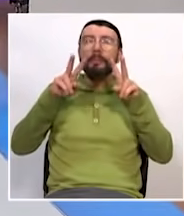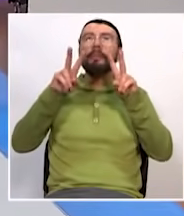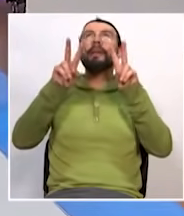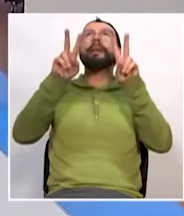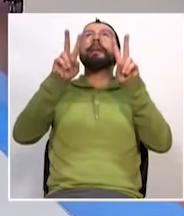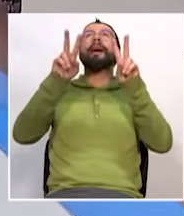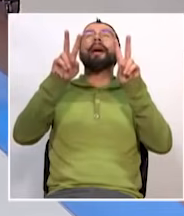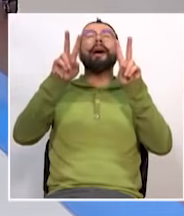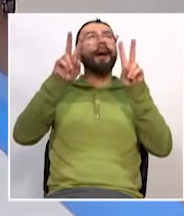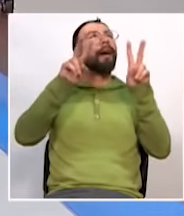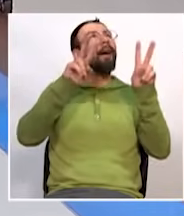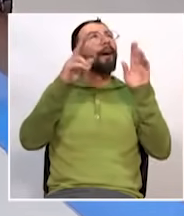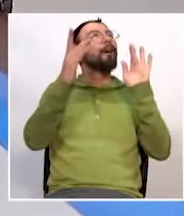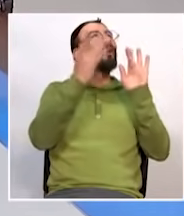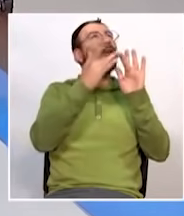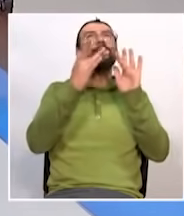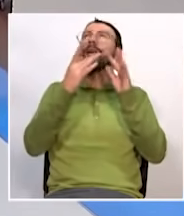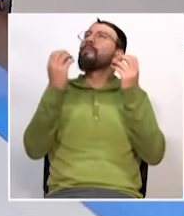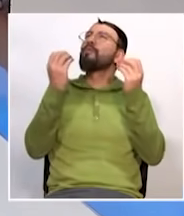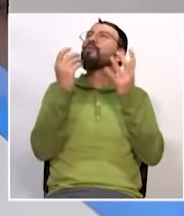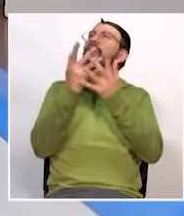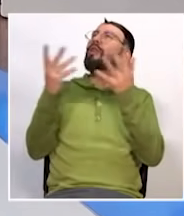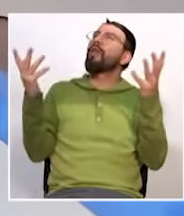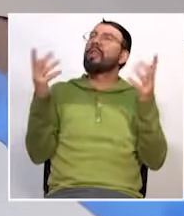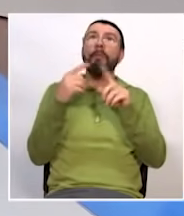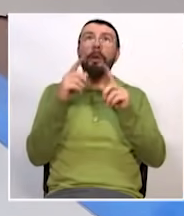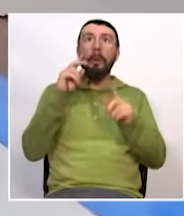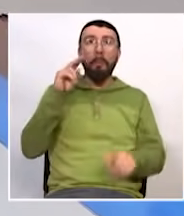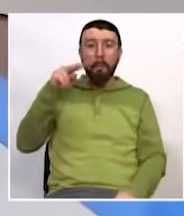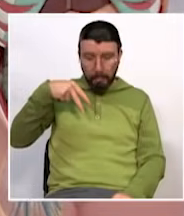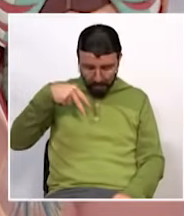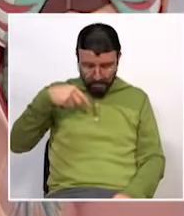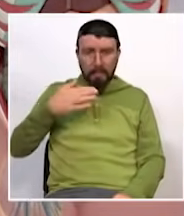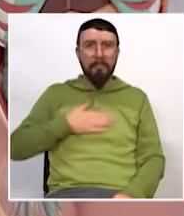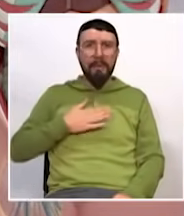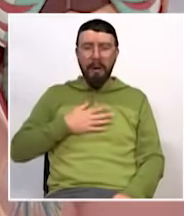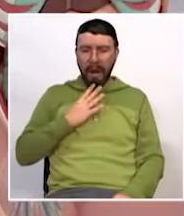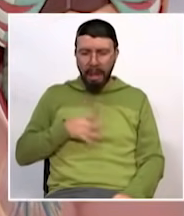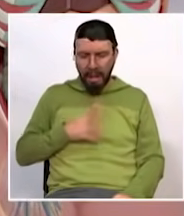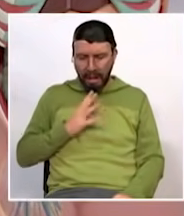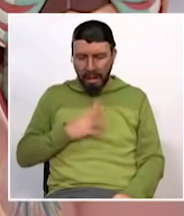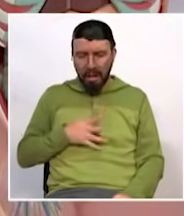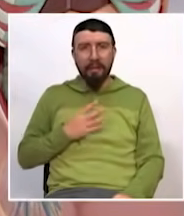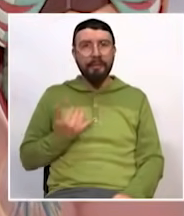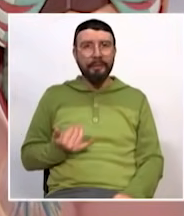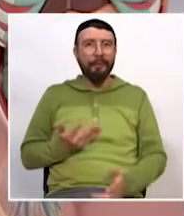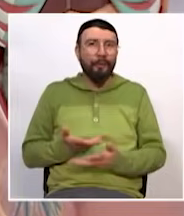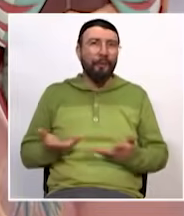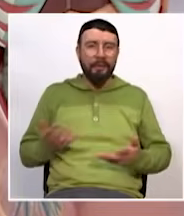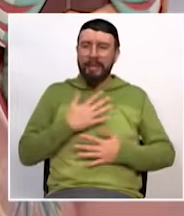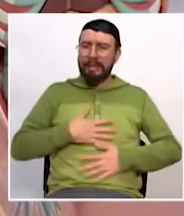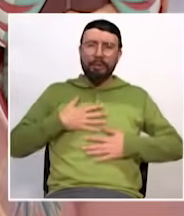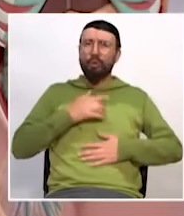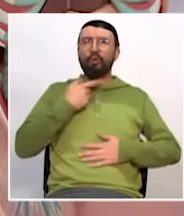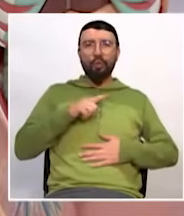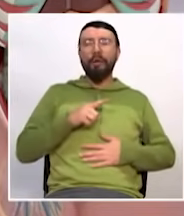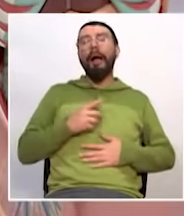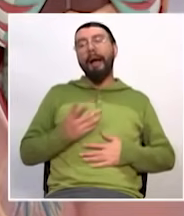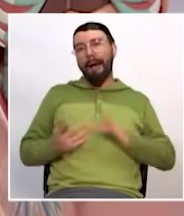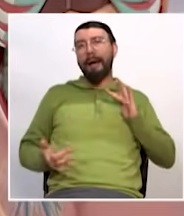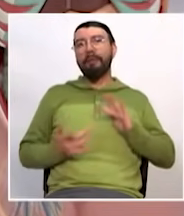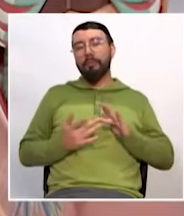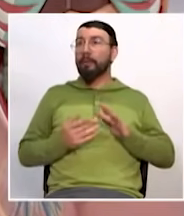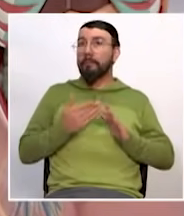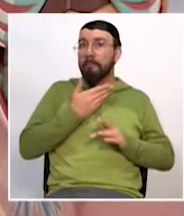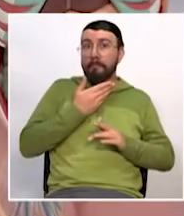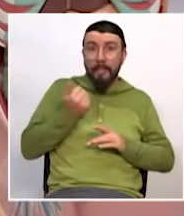con imágenes cuando mira hacia abajo está contactada con el diálogo interno y con las sensaciones incómodas del cuerpo entonces lo correcto